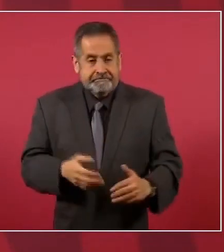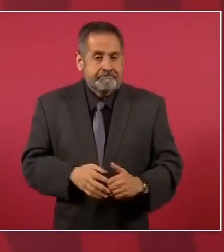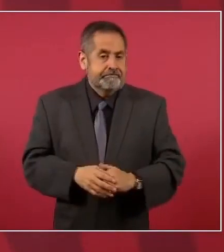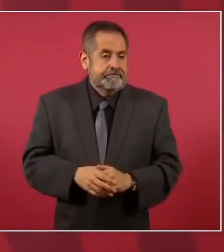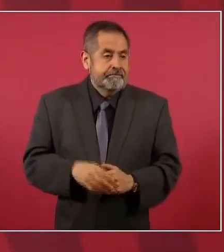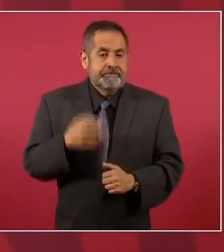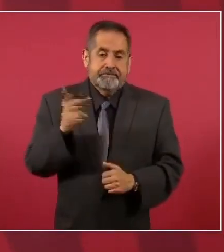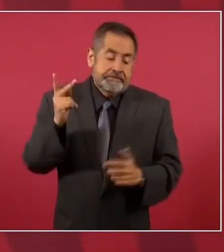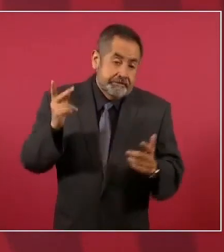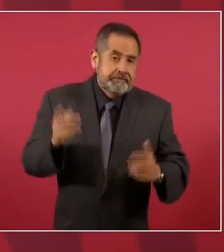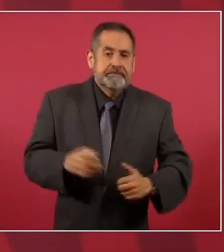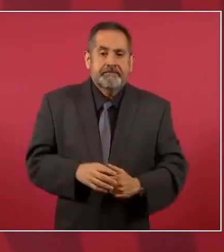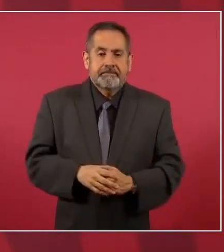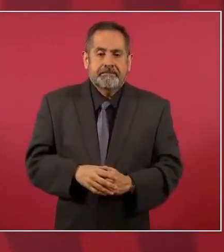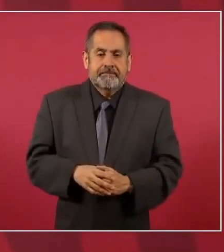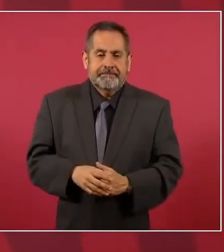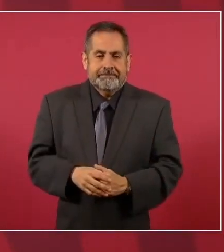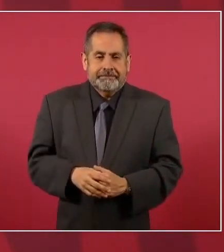pero